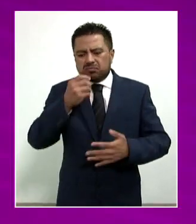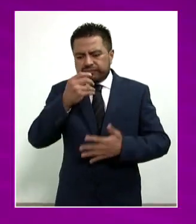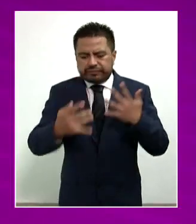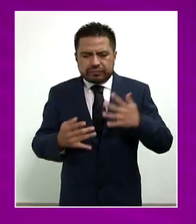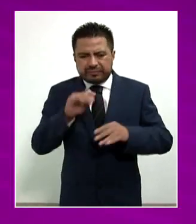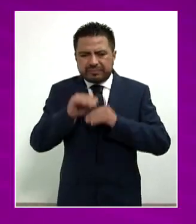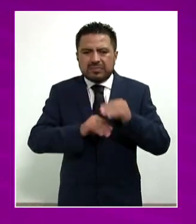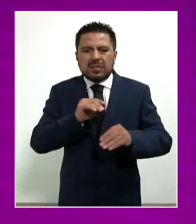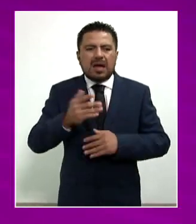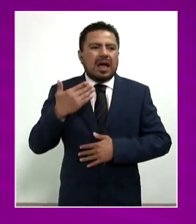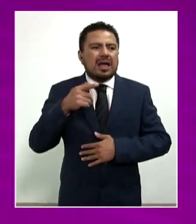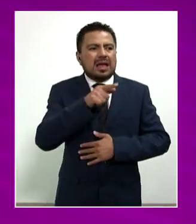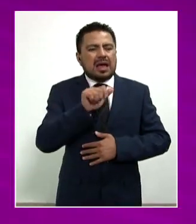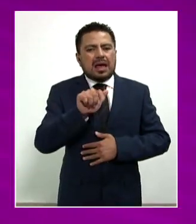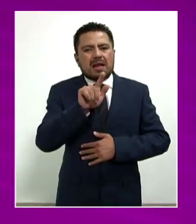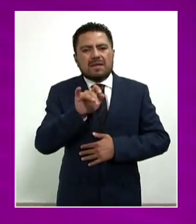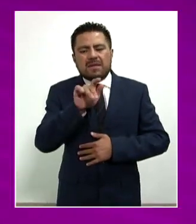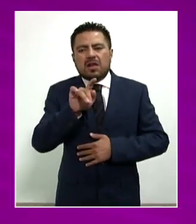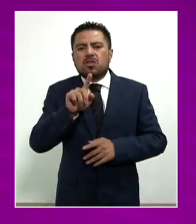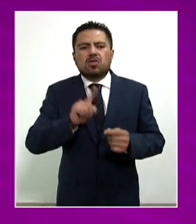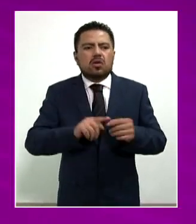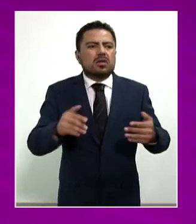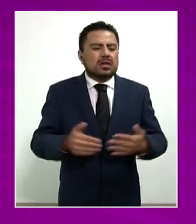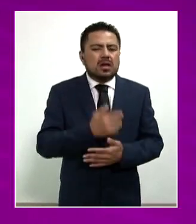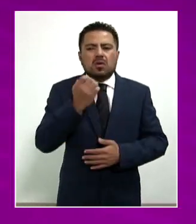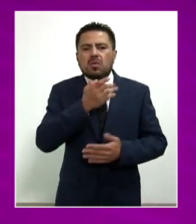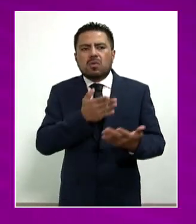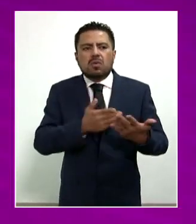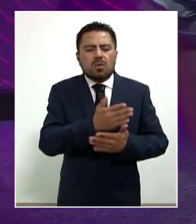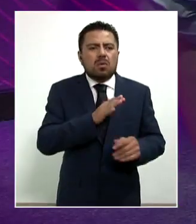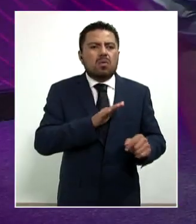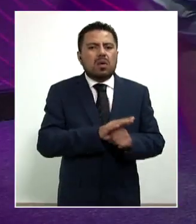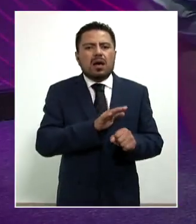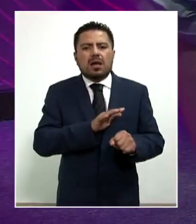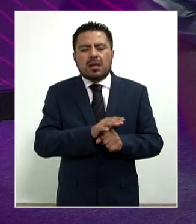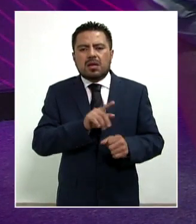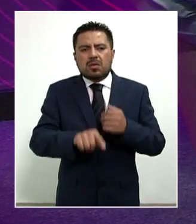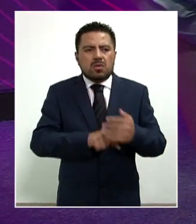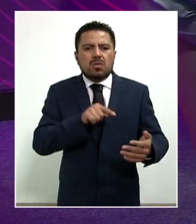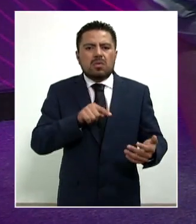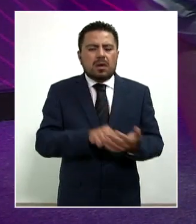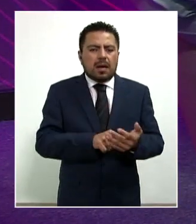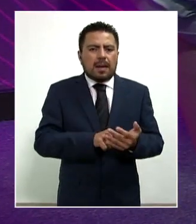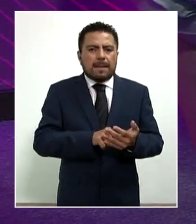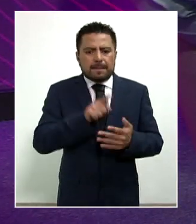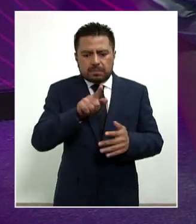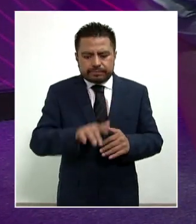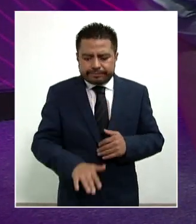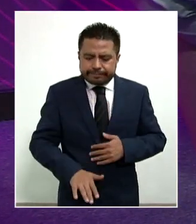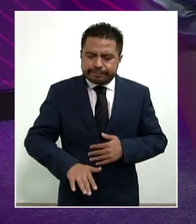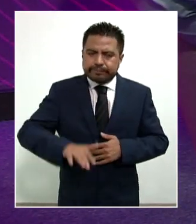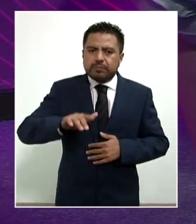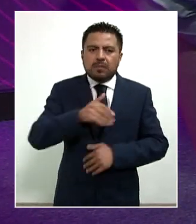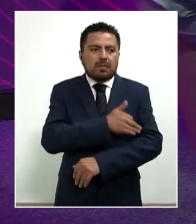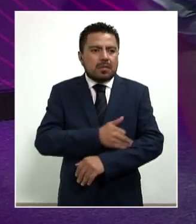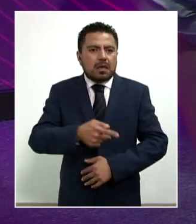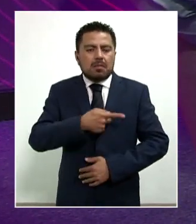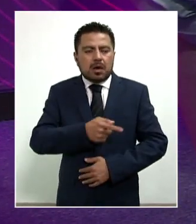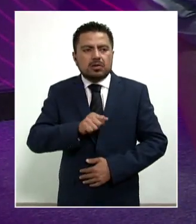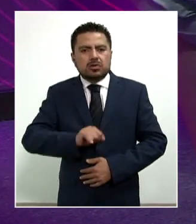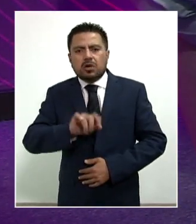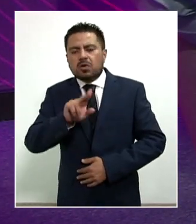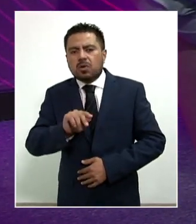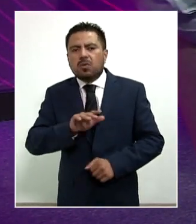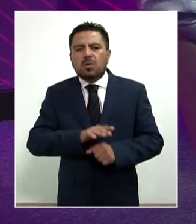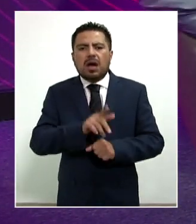estructurales que mencionaba Alberto. ¿Dónde naciste? ¿A qué escuela fuiste? ¿Cuál es el lugar donde creciste? Si tu familia era pobre o no,